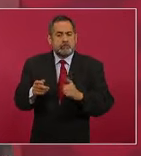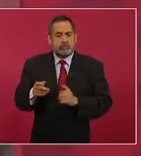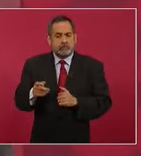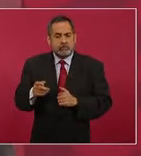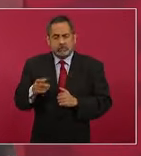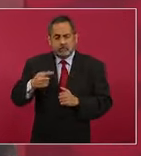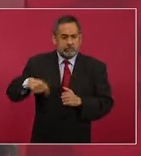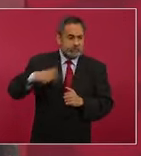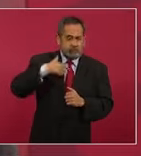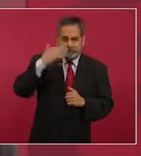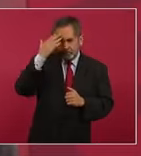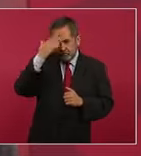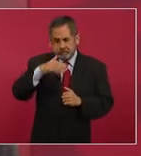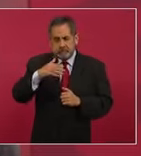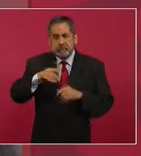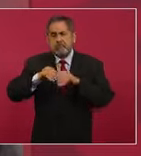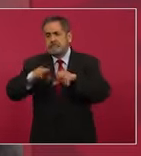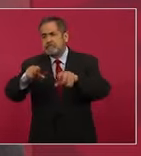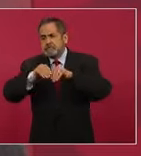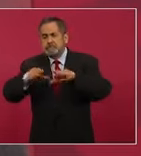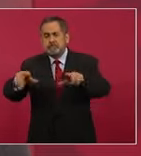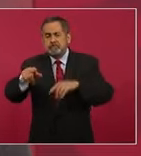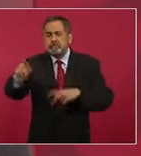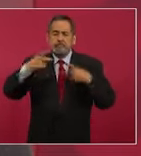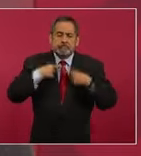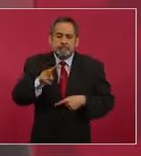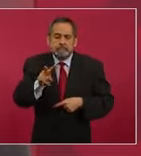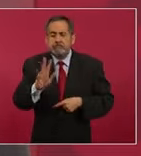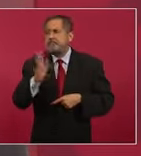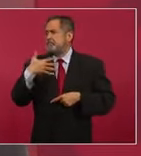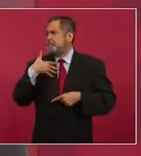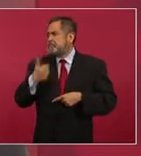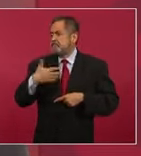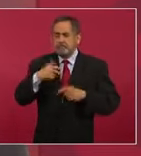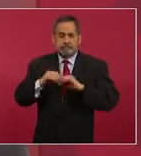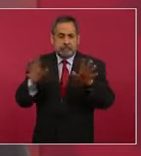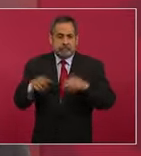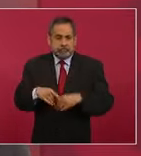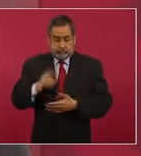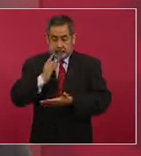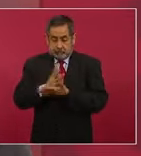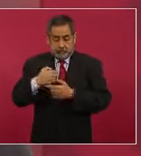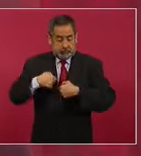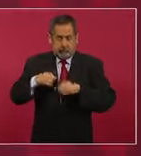saber lo que está sucediendo. La gente se informa, no es el único medio